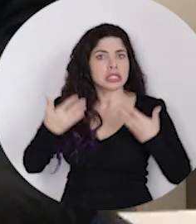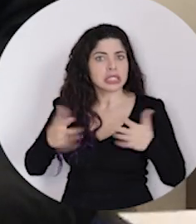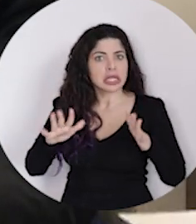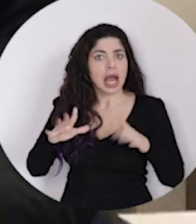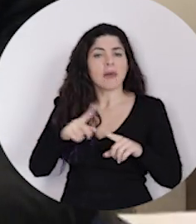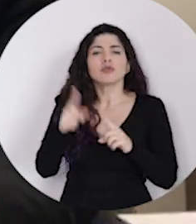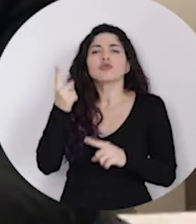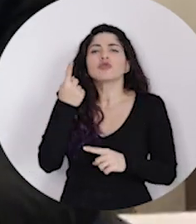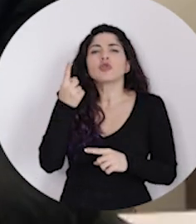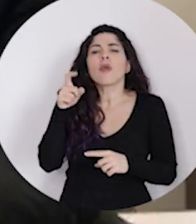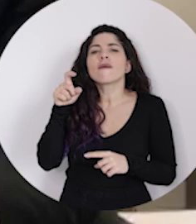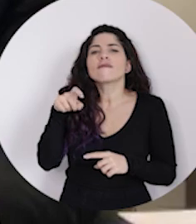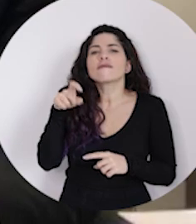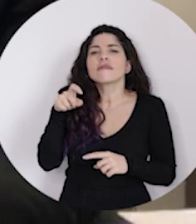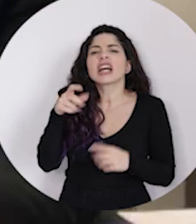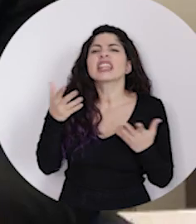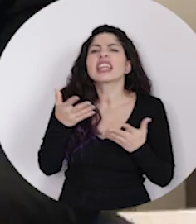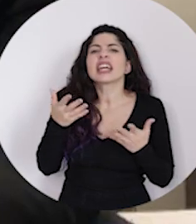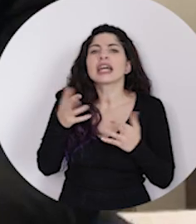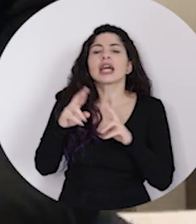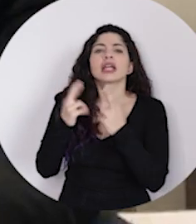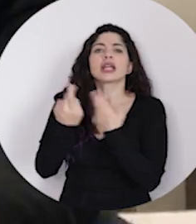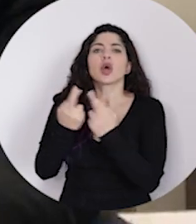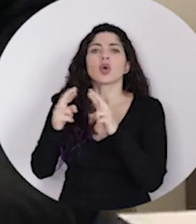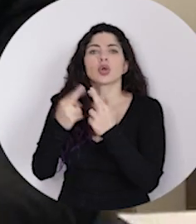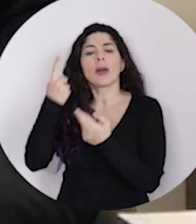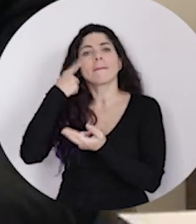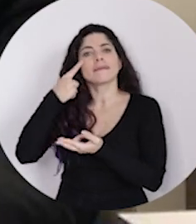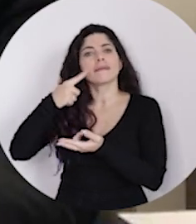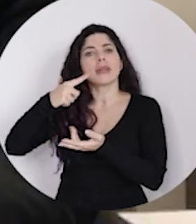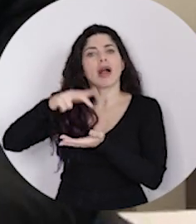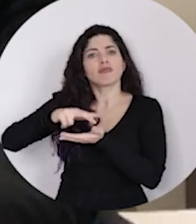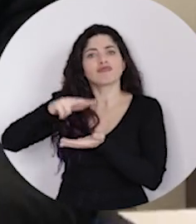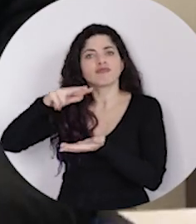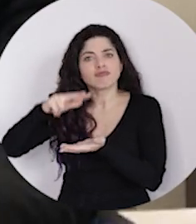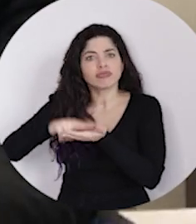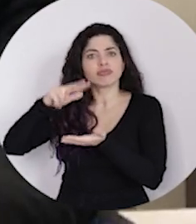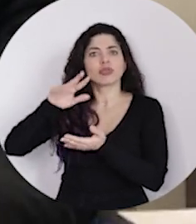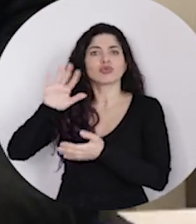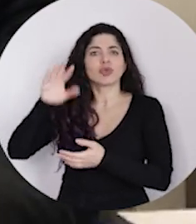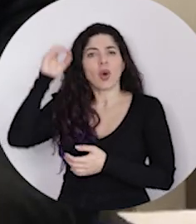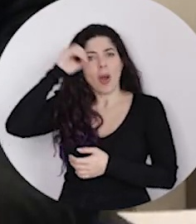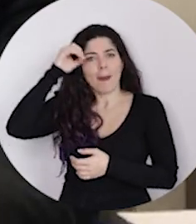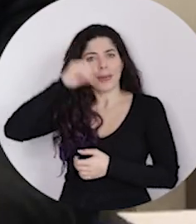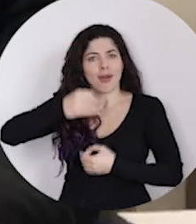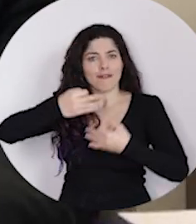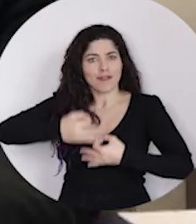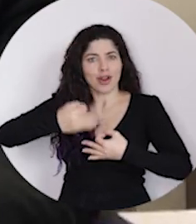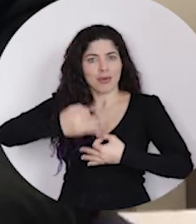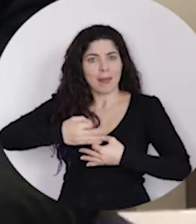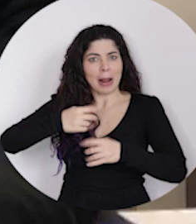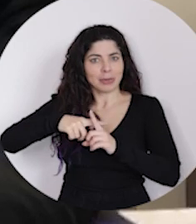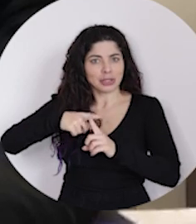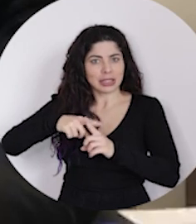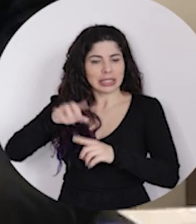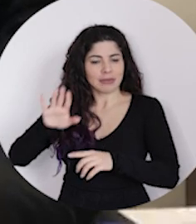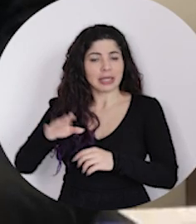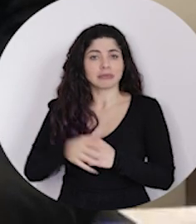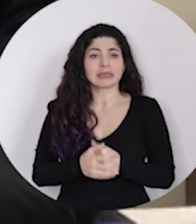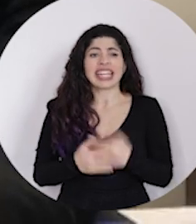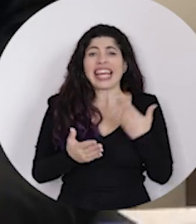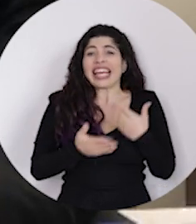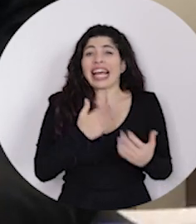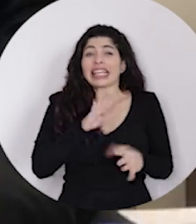procesos técnicos, pero estaban pendientes de realizarse aún sus reuniones para la adopción de sus respectivas opiniones formales